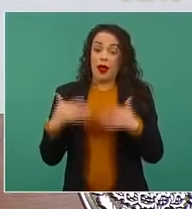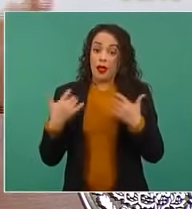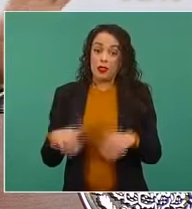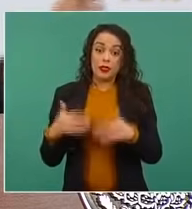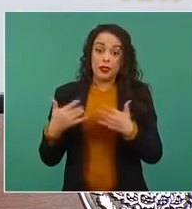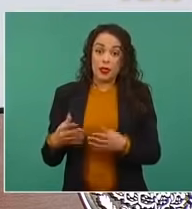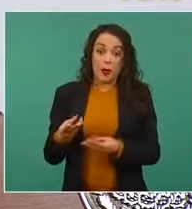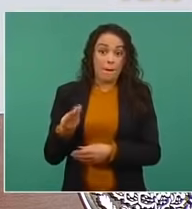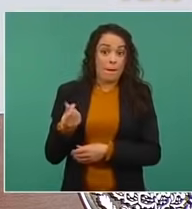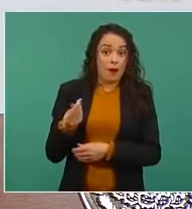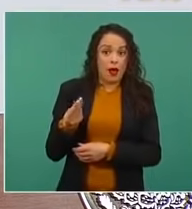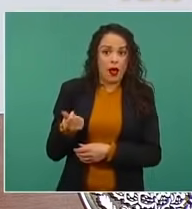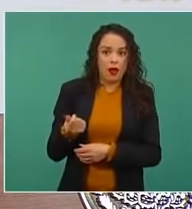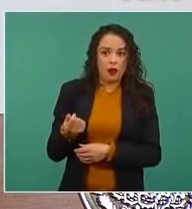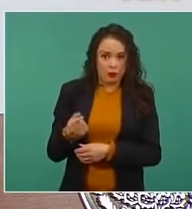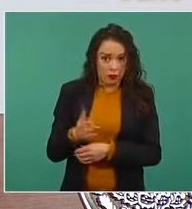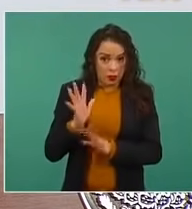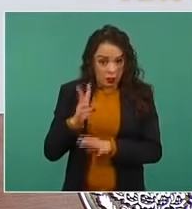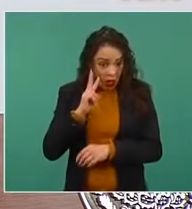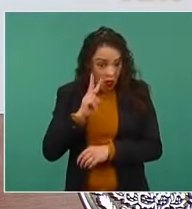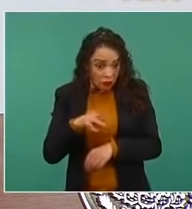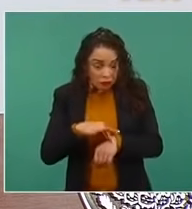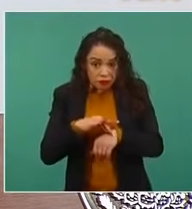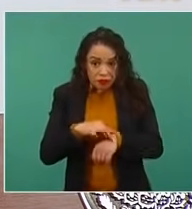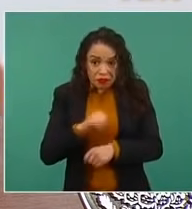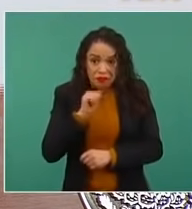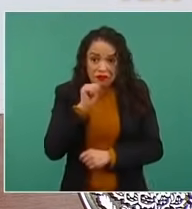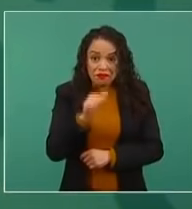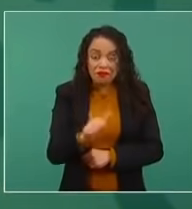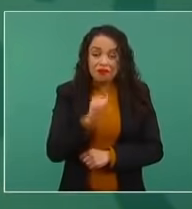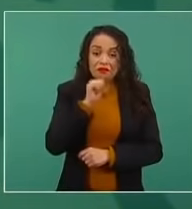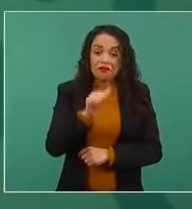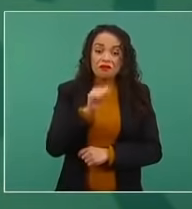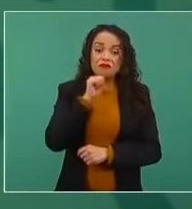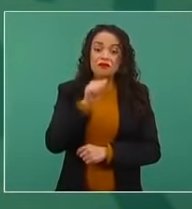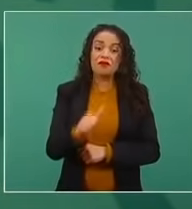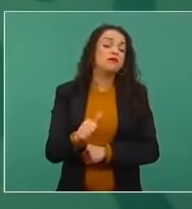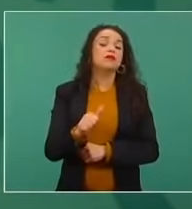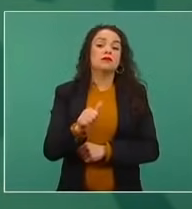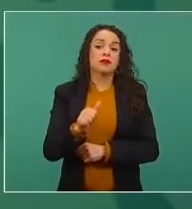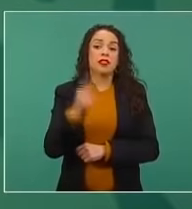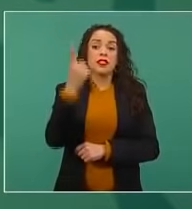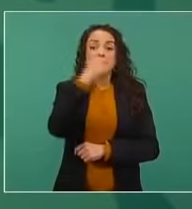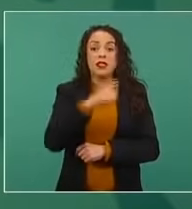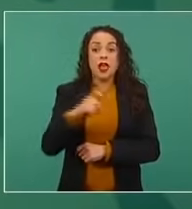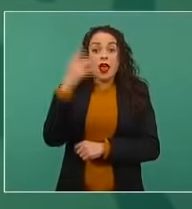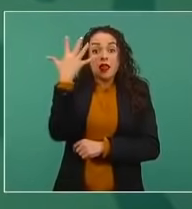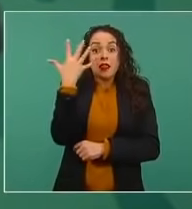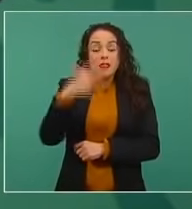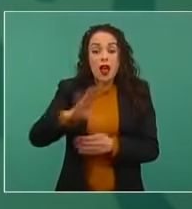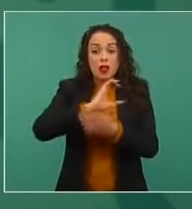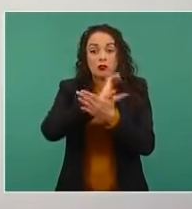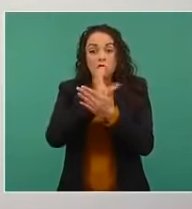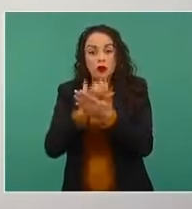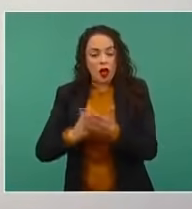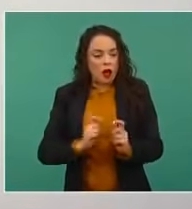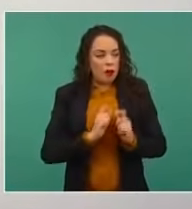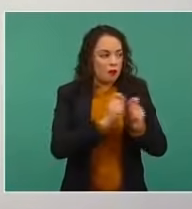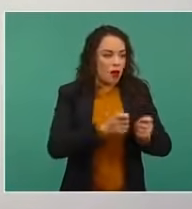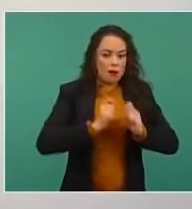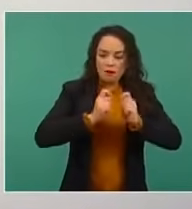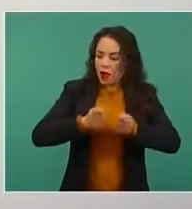No llegó nada. Se dieron 110 contratos, se entregaron